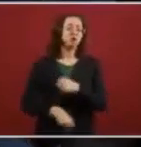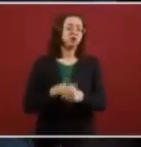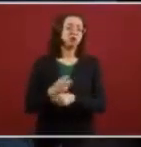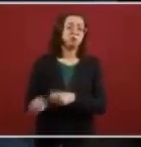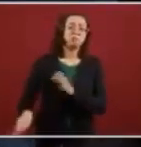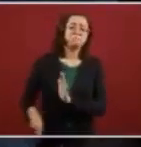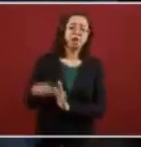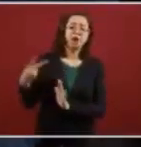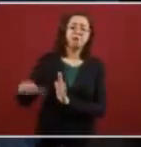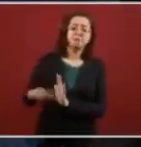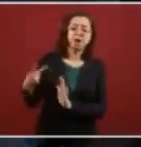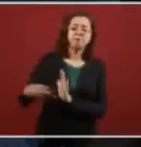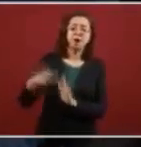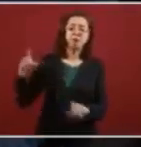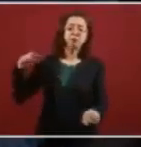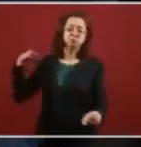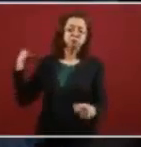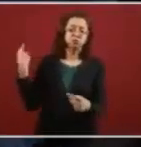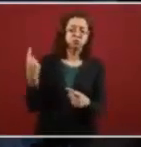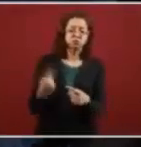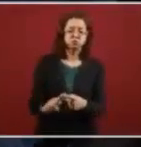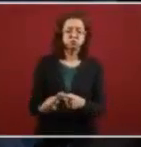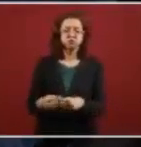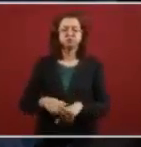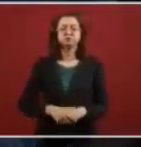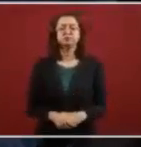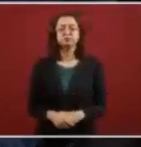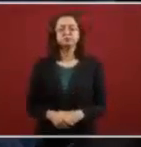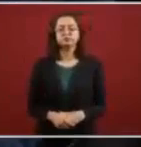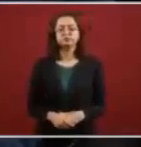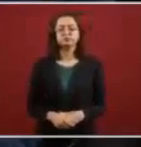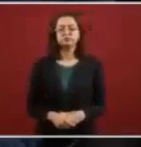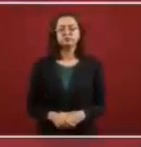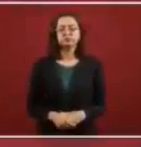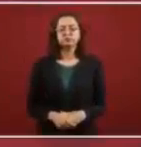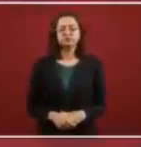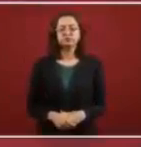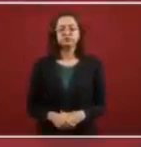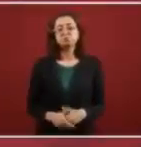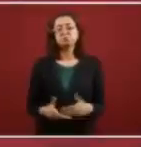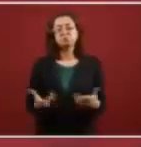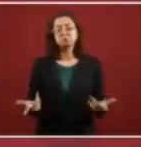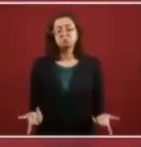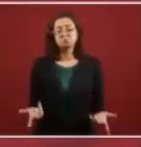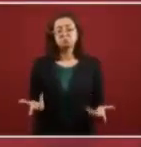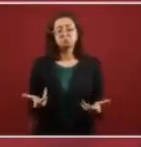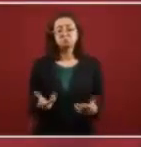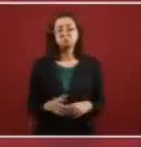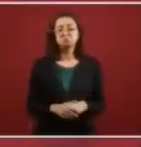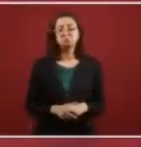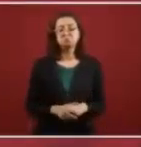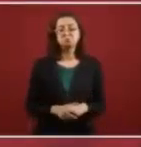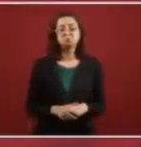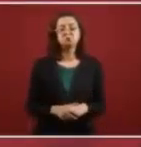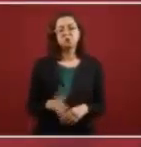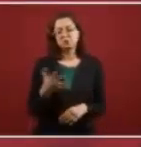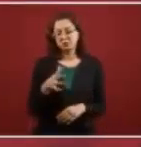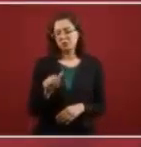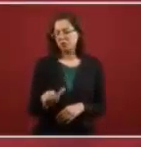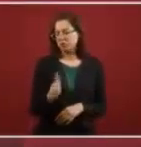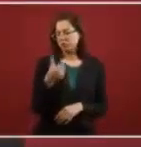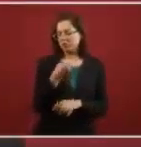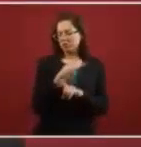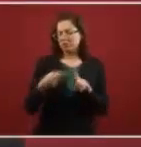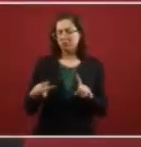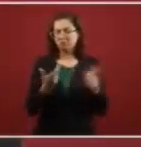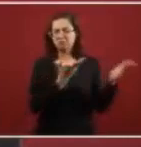decirlo encima sería serían siglos entonces esperamos que a esa hora aproximadamente esté